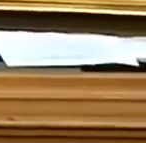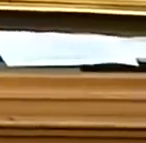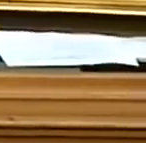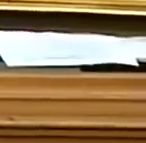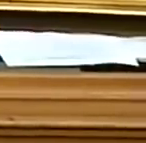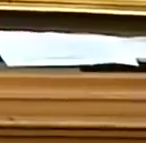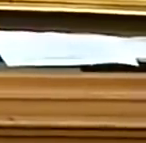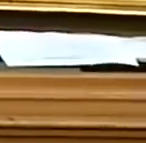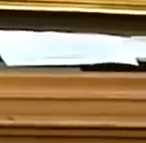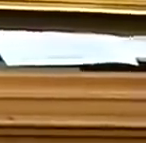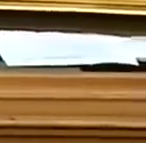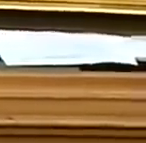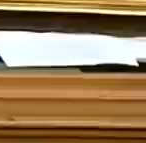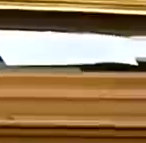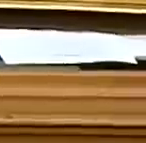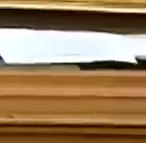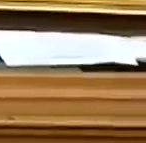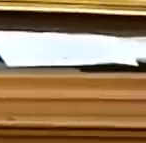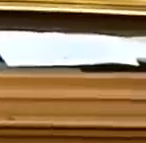¿Nadie más lo tenga el derecho a palabra?